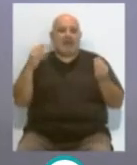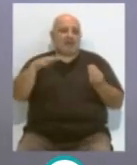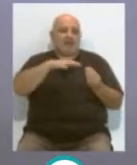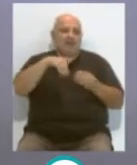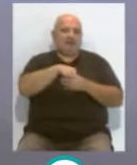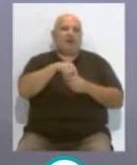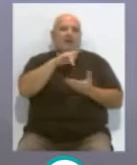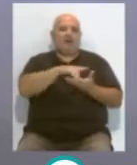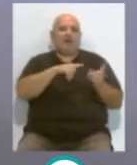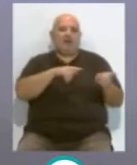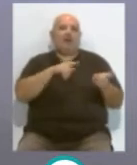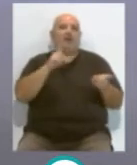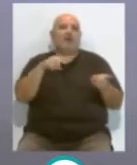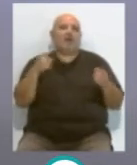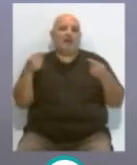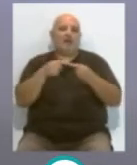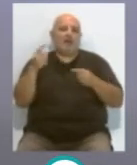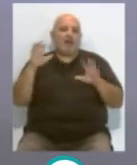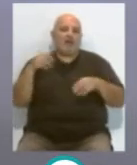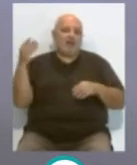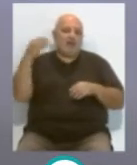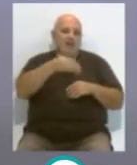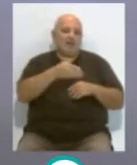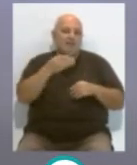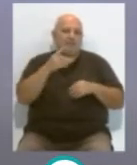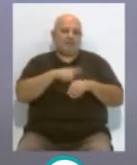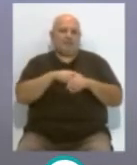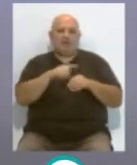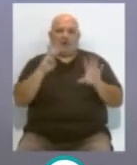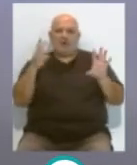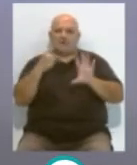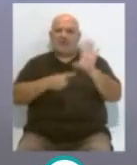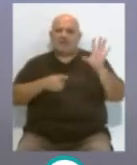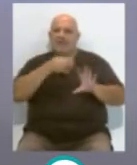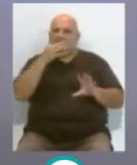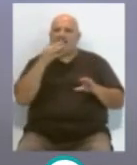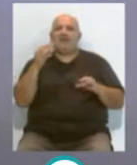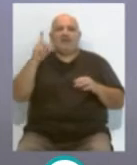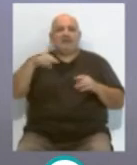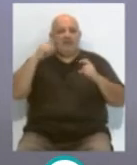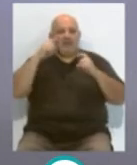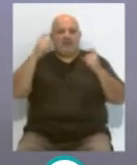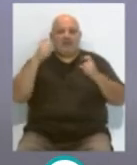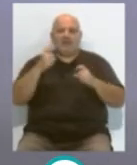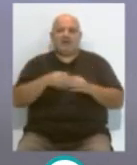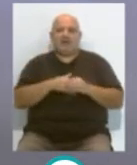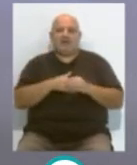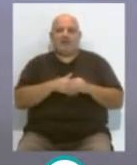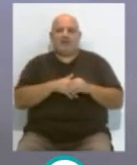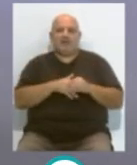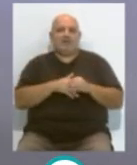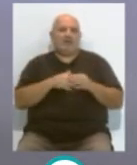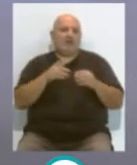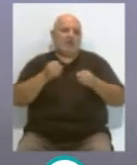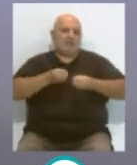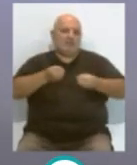Pedro Buenaventura recibirá la visita del Cádiz Club de Fútbol también a las 8:30 de la tarde. Intentaremos dar buena